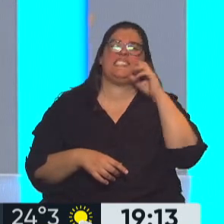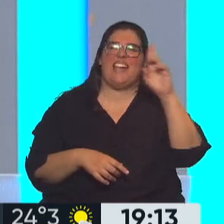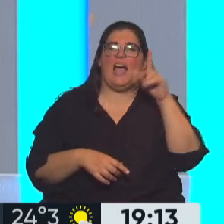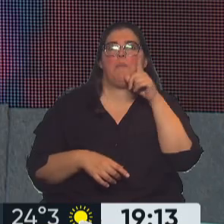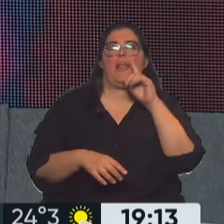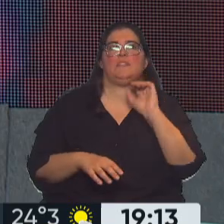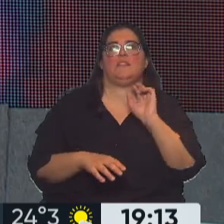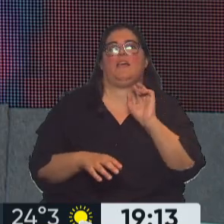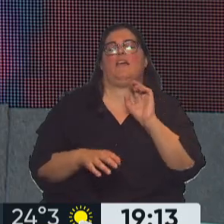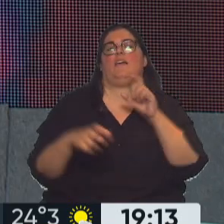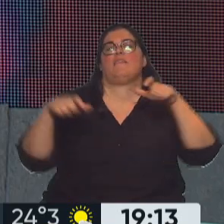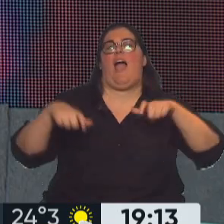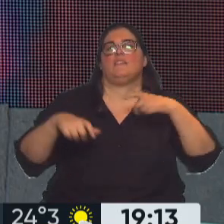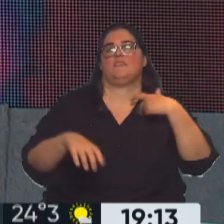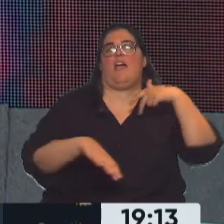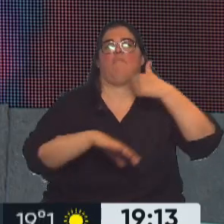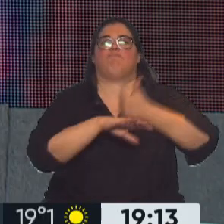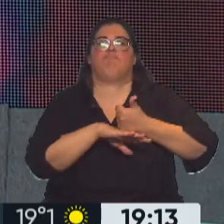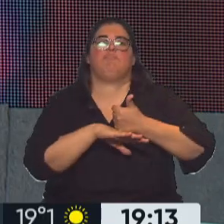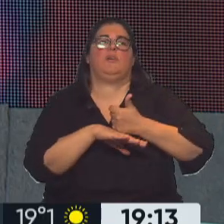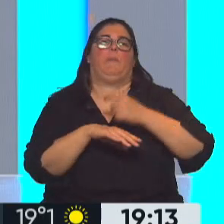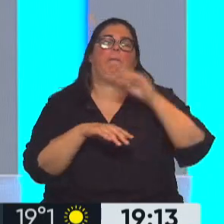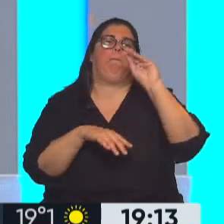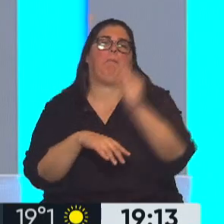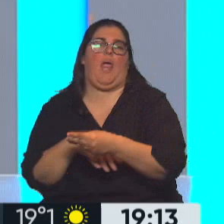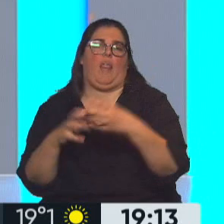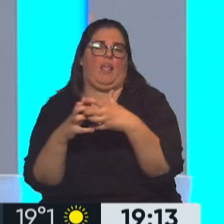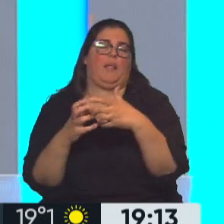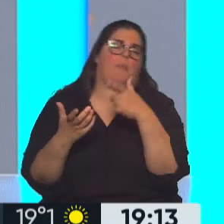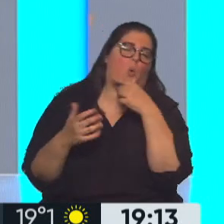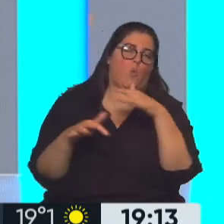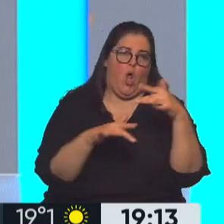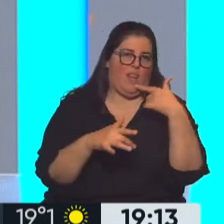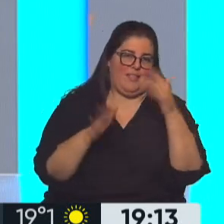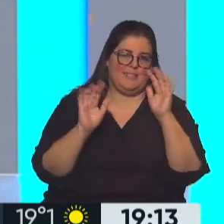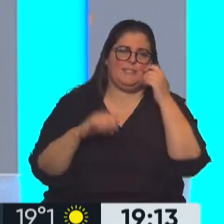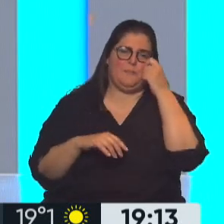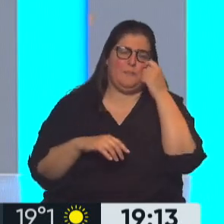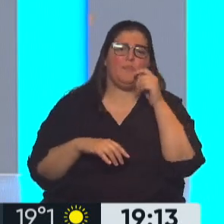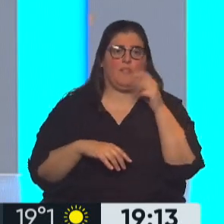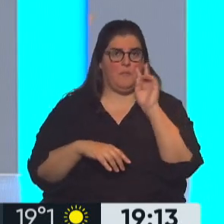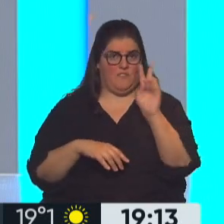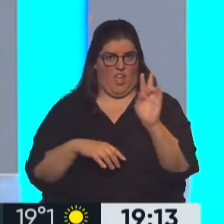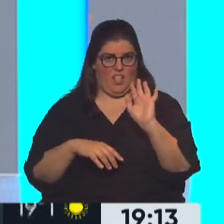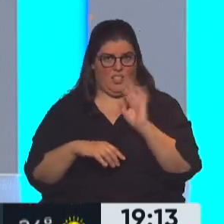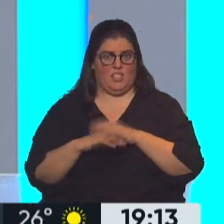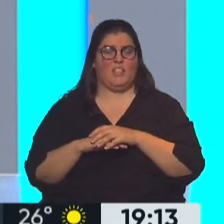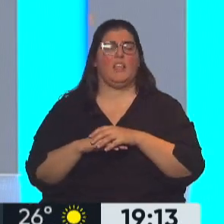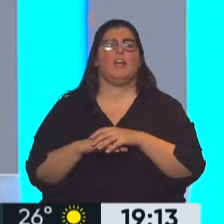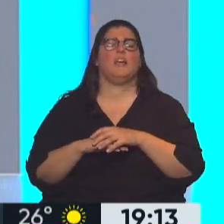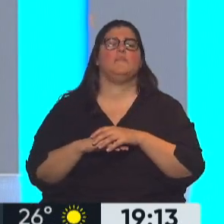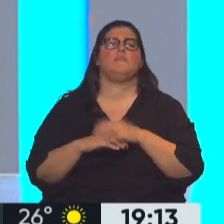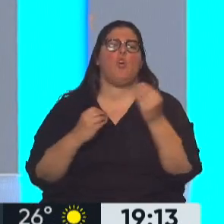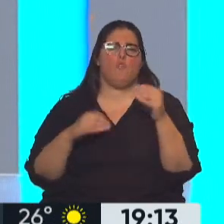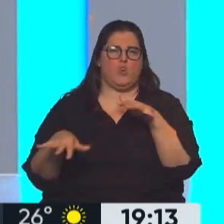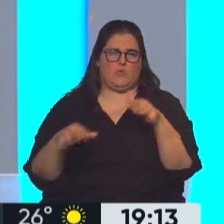equipo que no pero es un capo es un esto era todo principio y final no no no no fíjate fíjate lo que lo que pasa